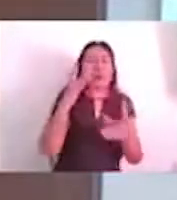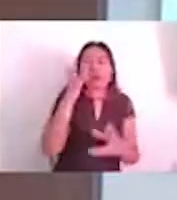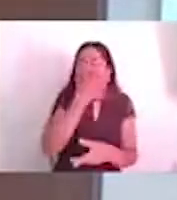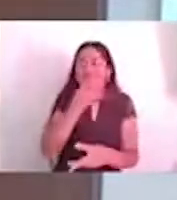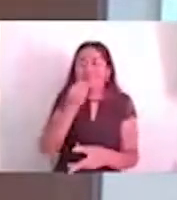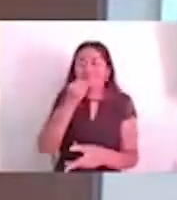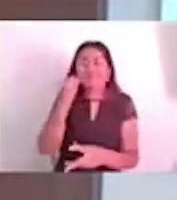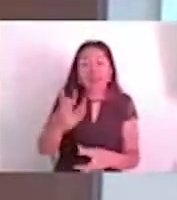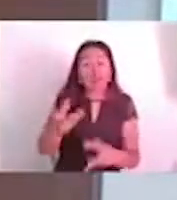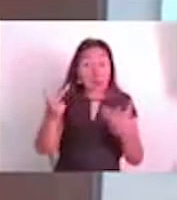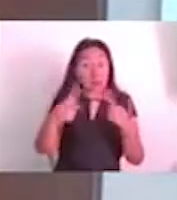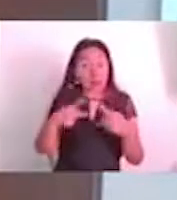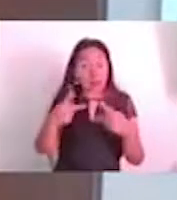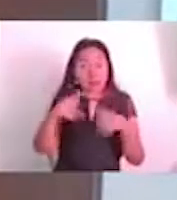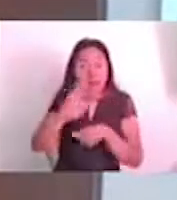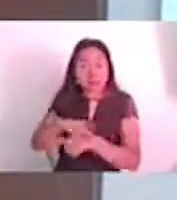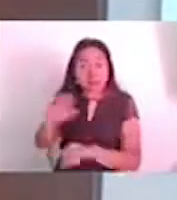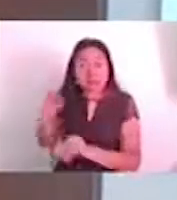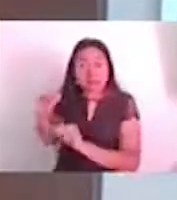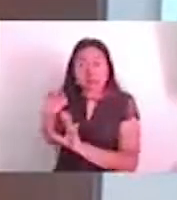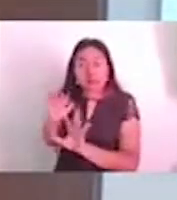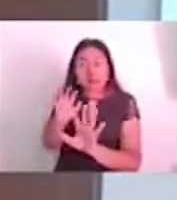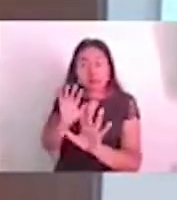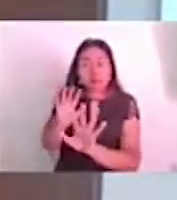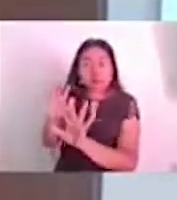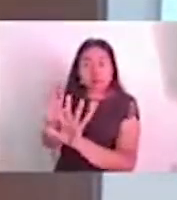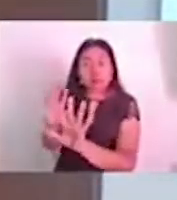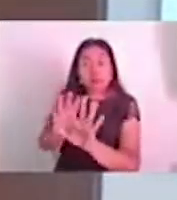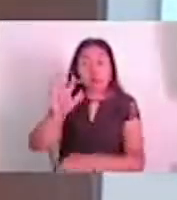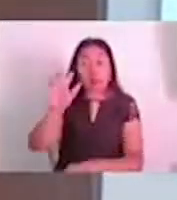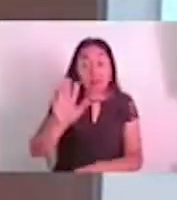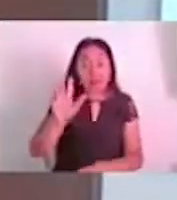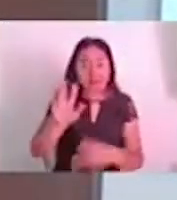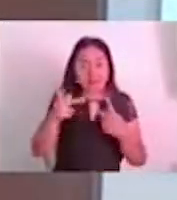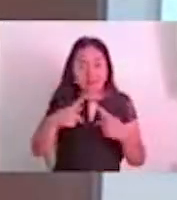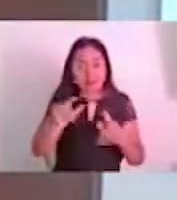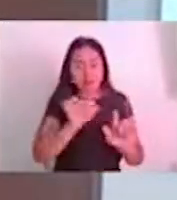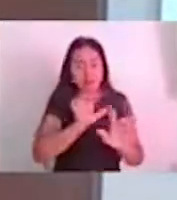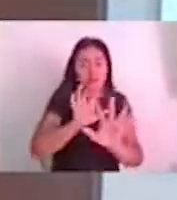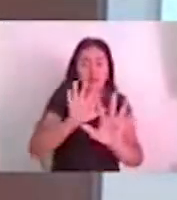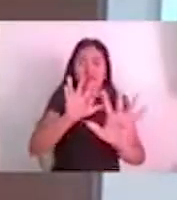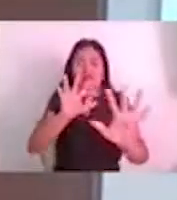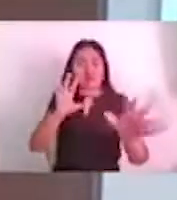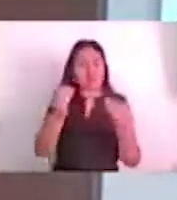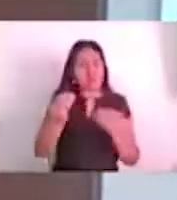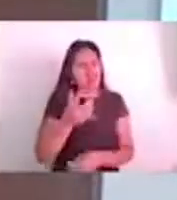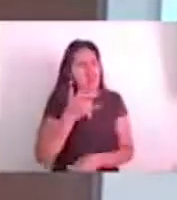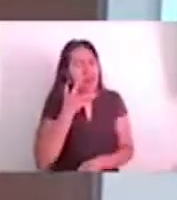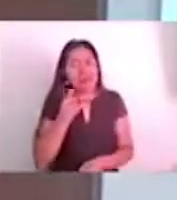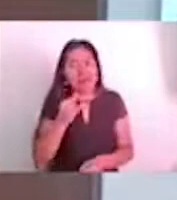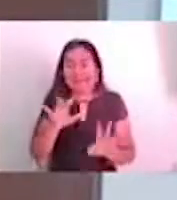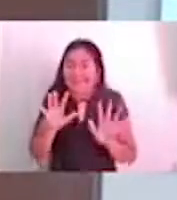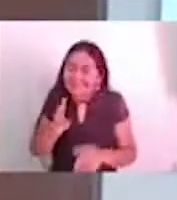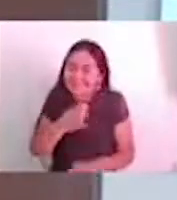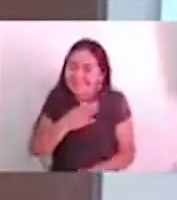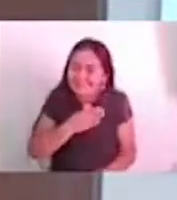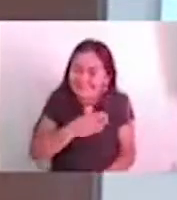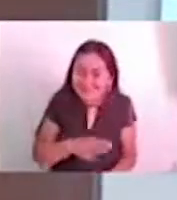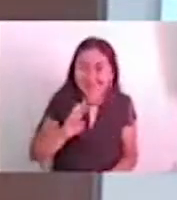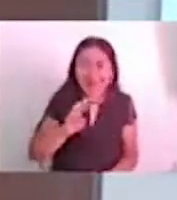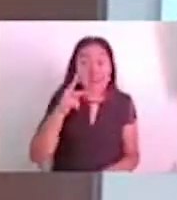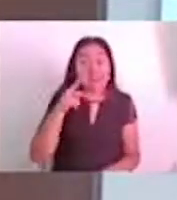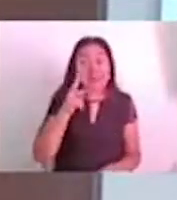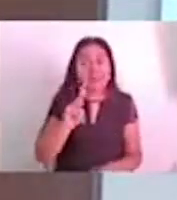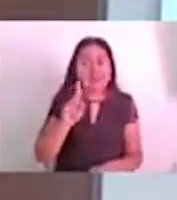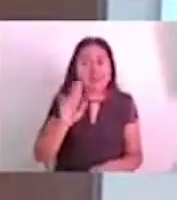más gente, ¿no? Entonces de repente ya parecía manifestación y ya no nos vieron con muy buenos ojos, ¿verdad? Pero nos fueron a decir que qué